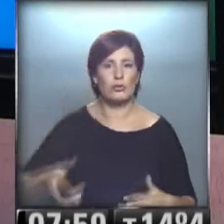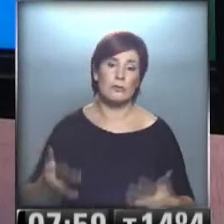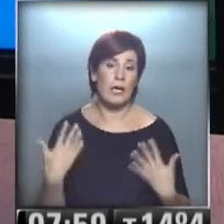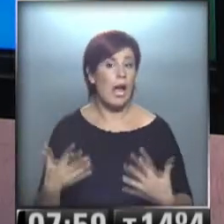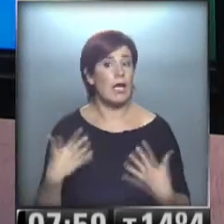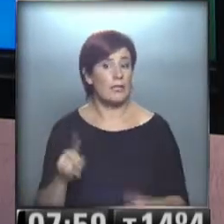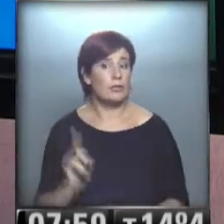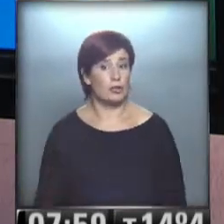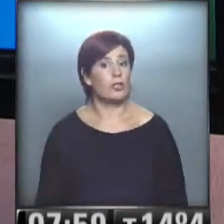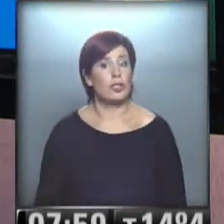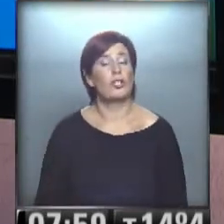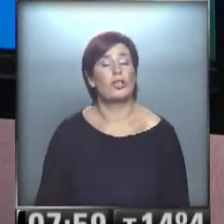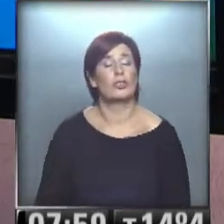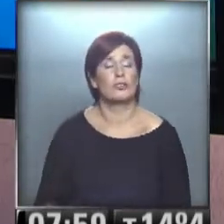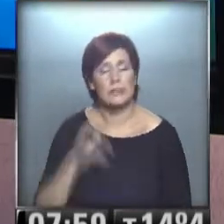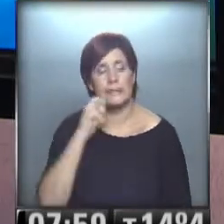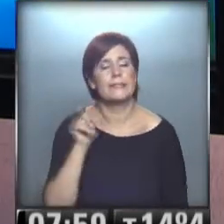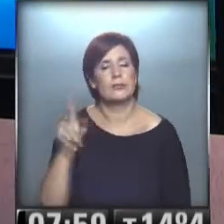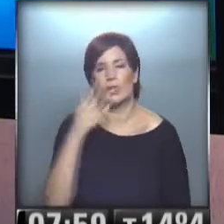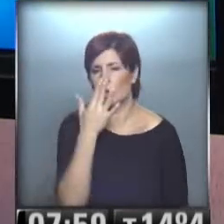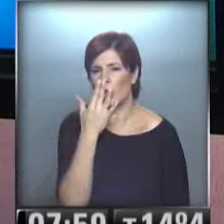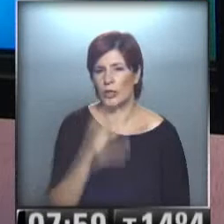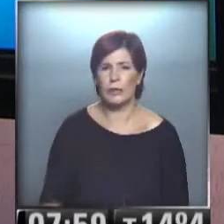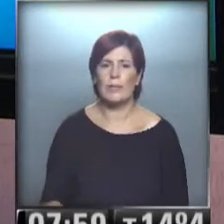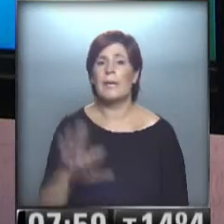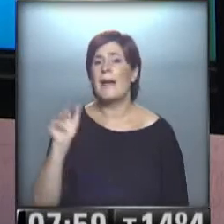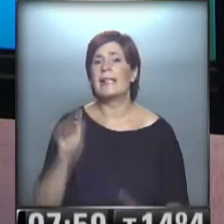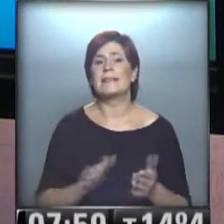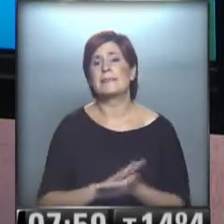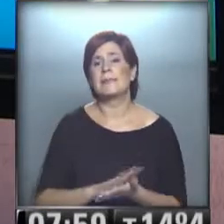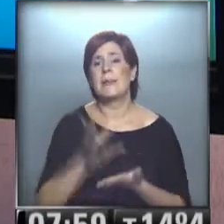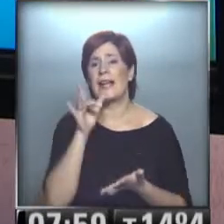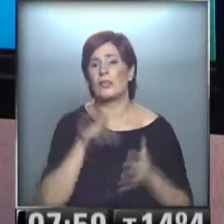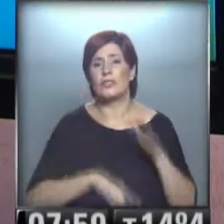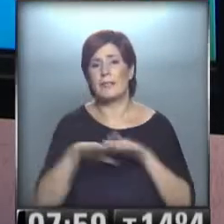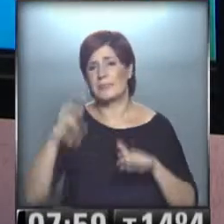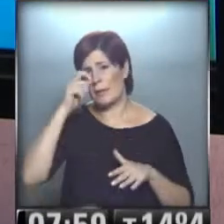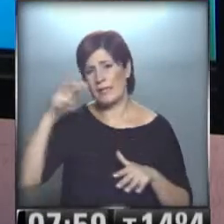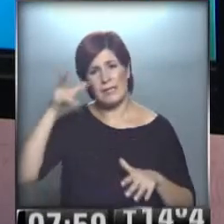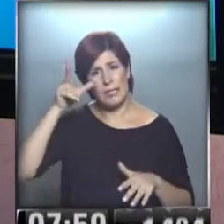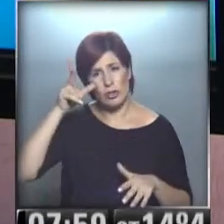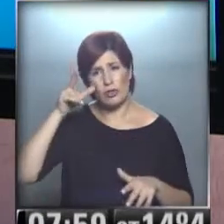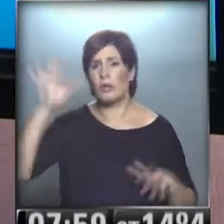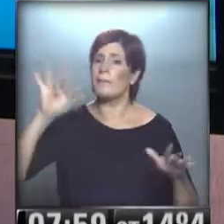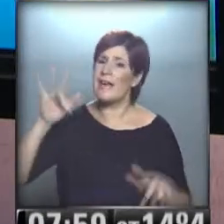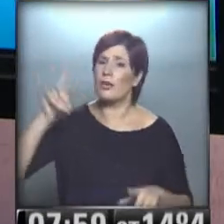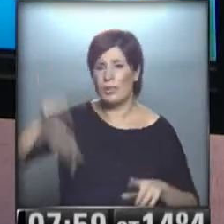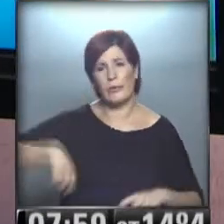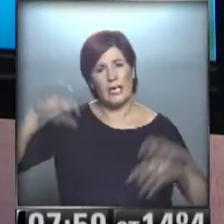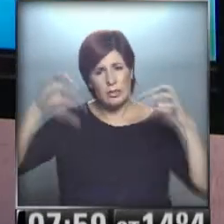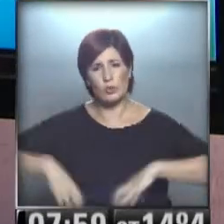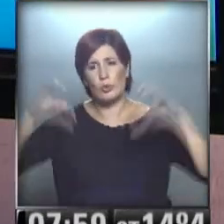Por suerte mantiene lindas temperaturas. El martes mínima 14, máxima 28 y el miércoles ya tiene probabilidad